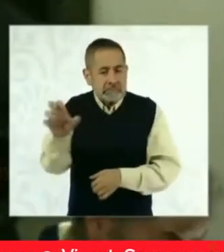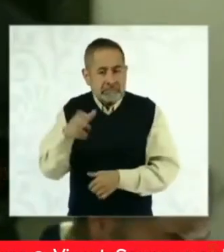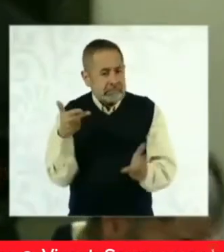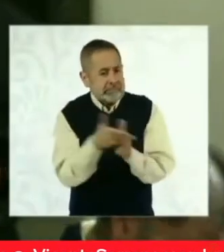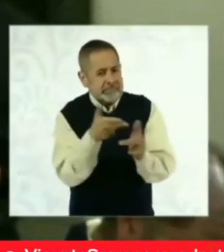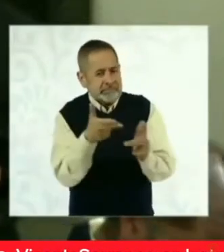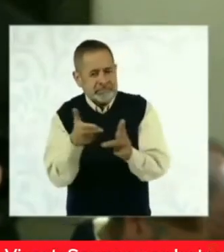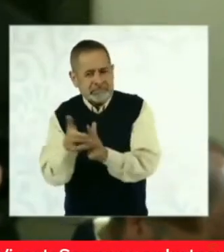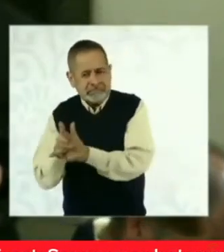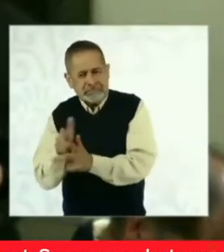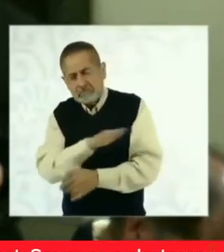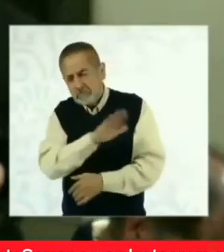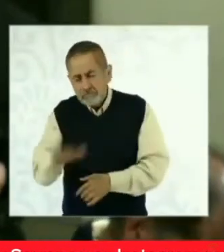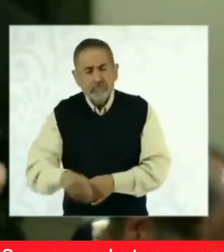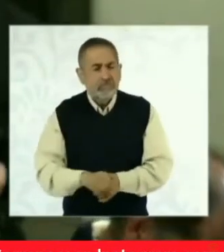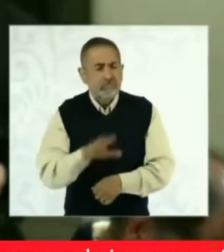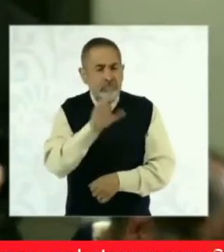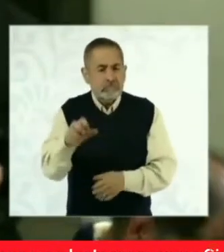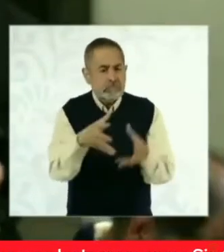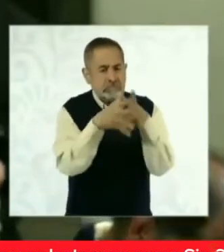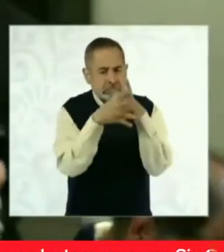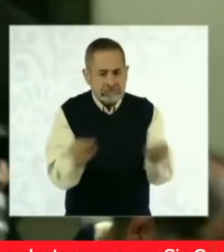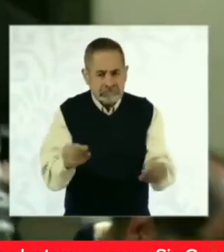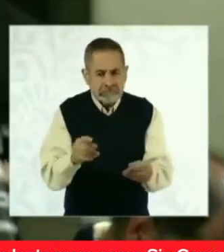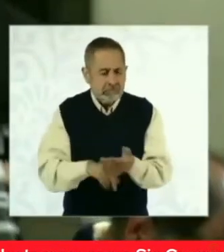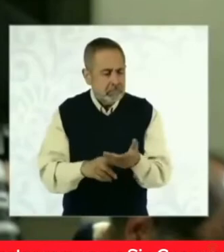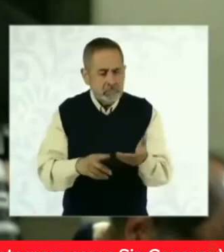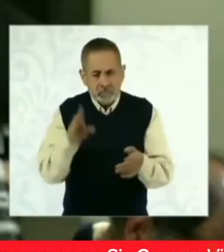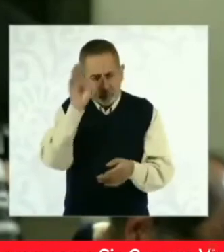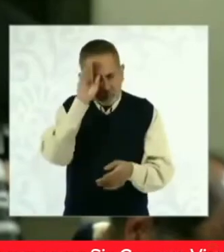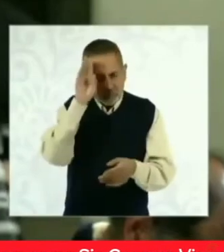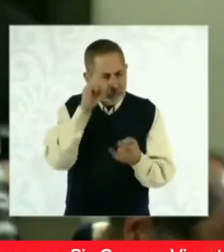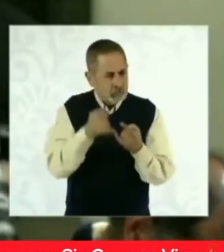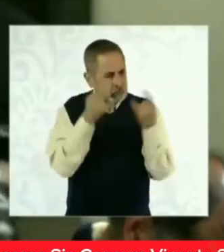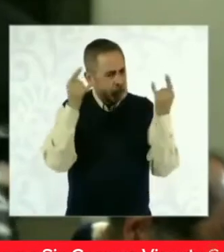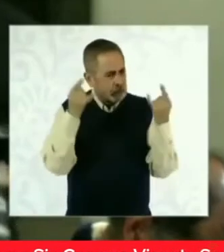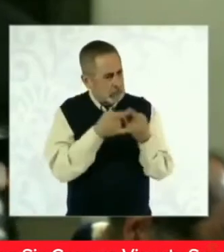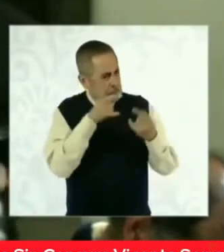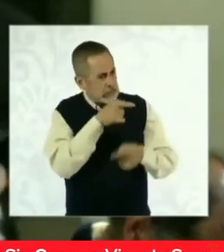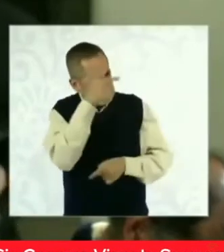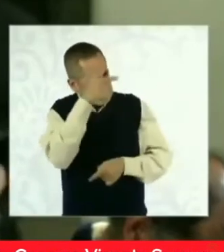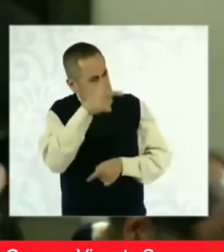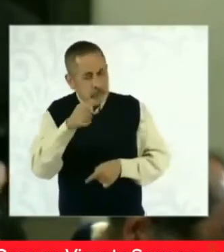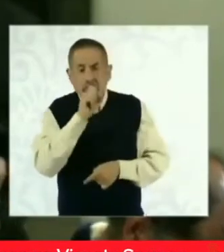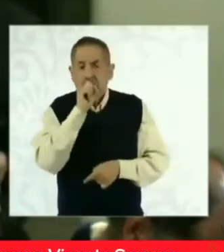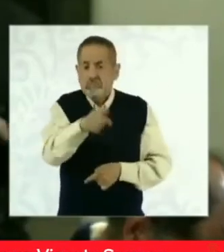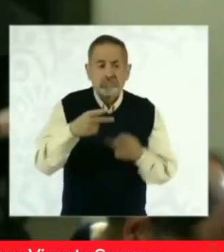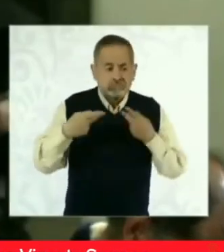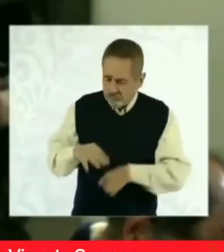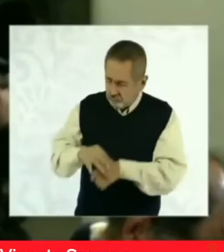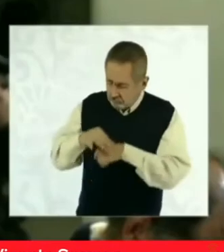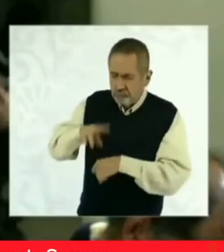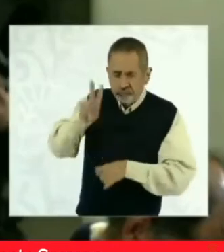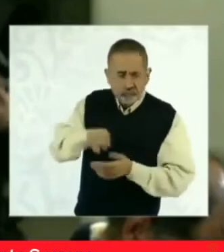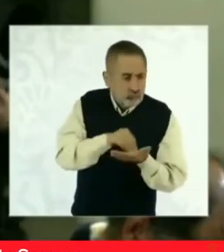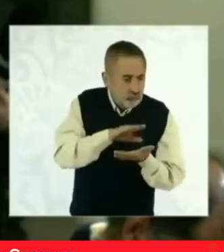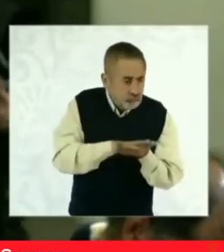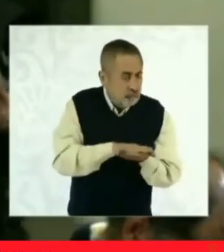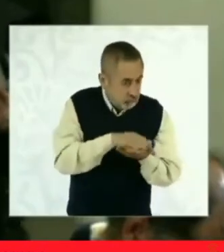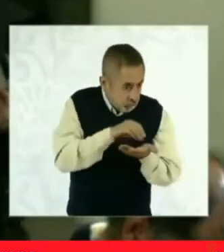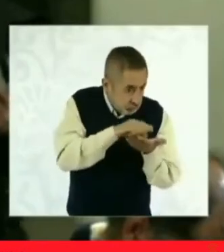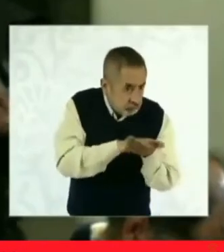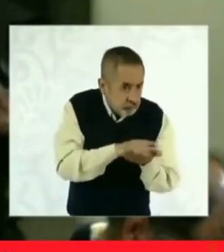500 homicidios, 500 desapariciones, pues vaya, unas historias de los propios ciudadanos